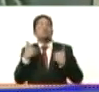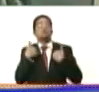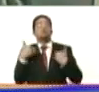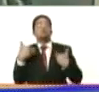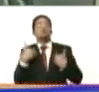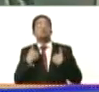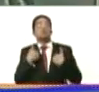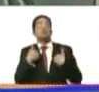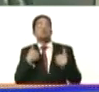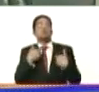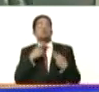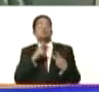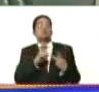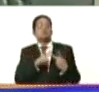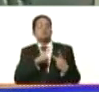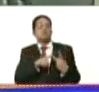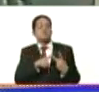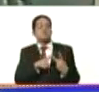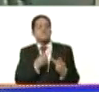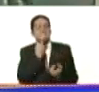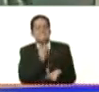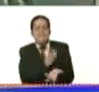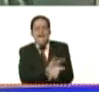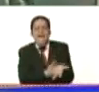con sangre.